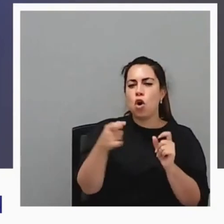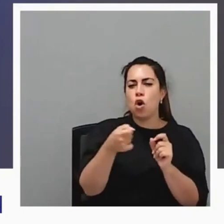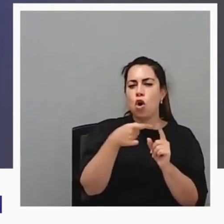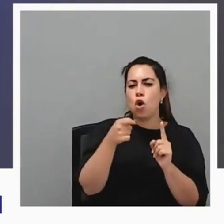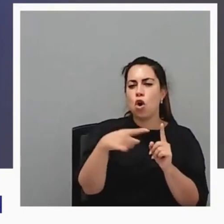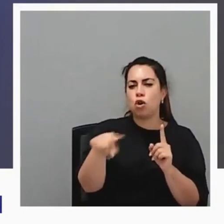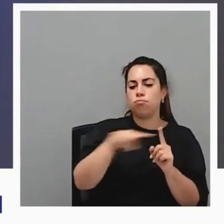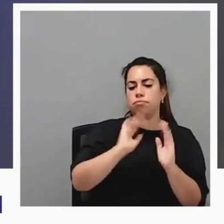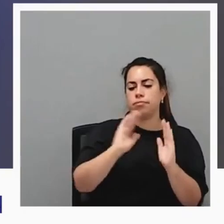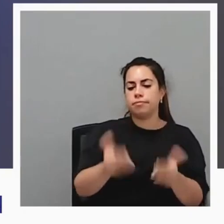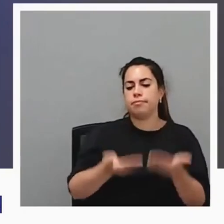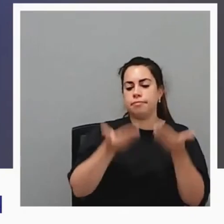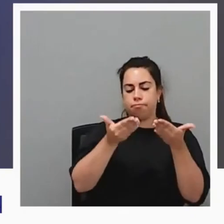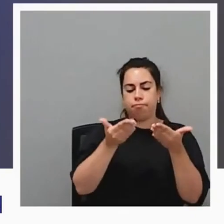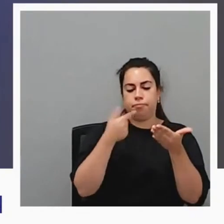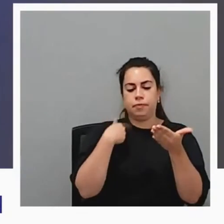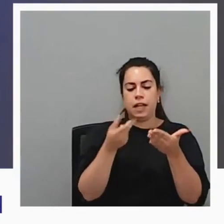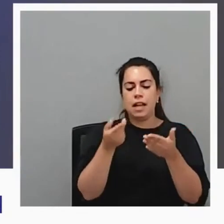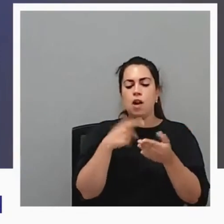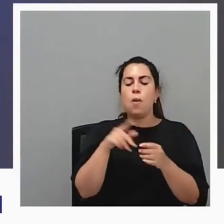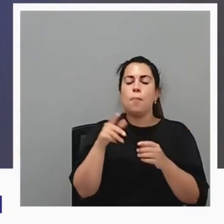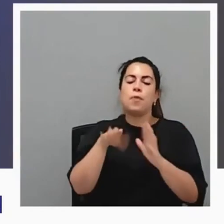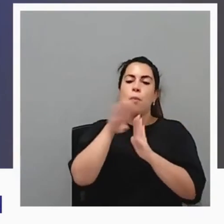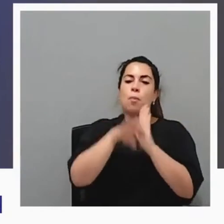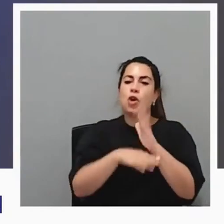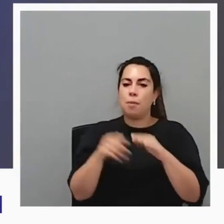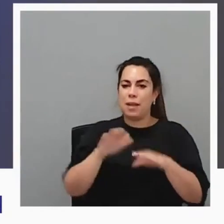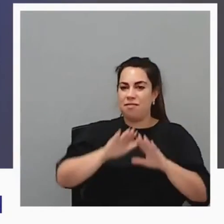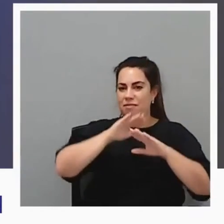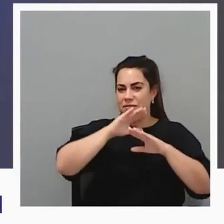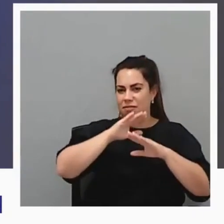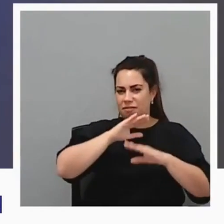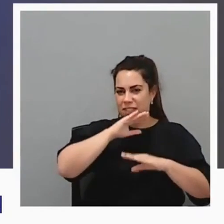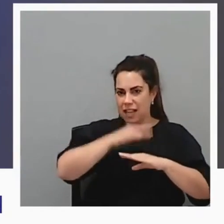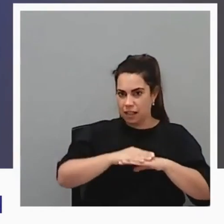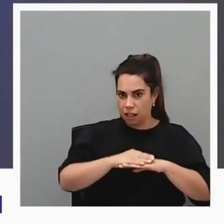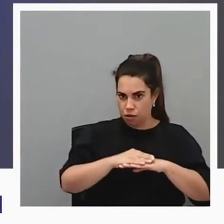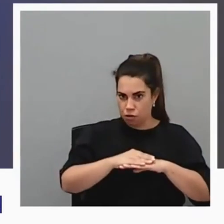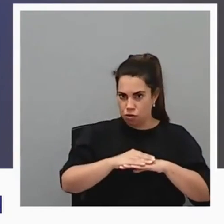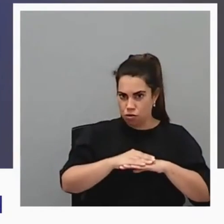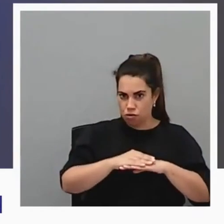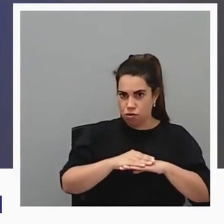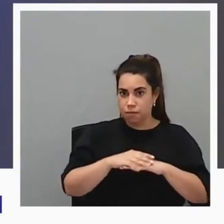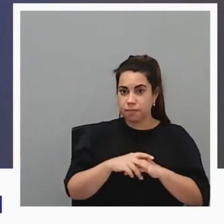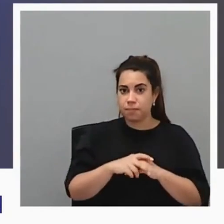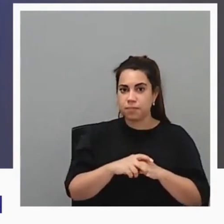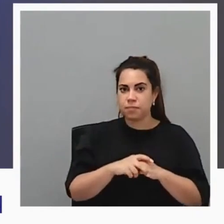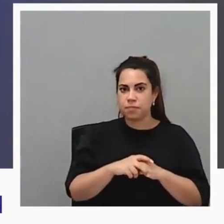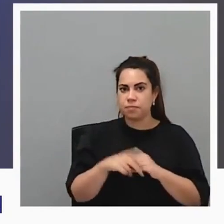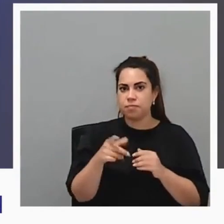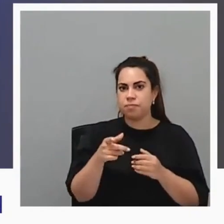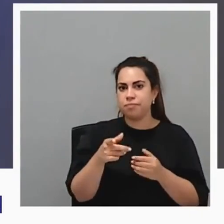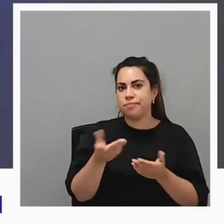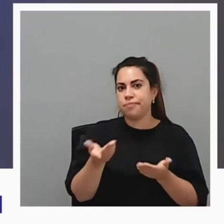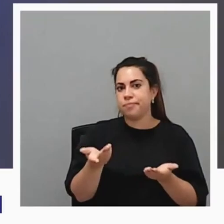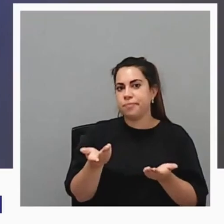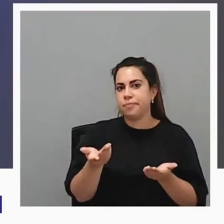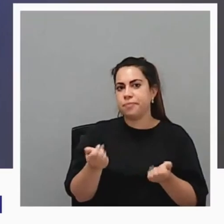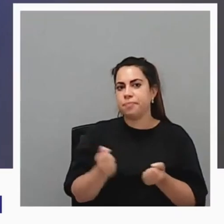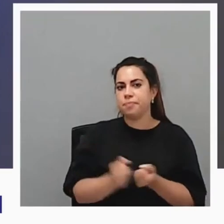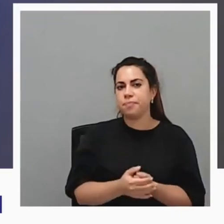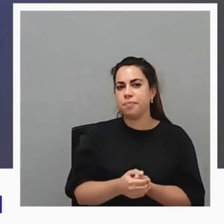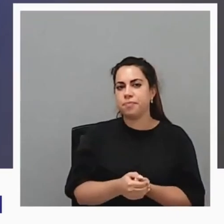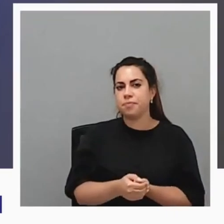SkyTeam Alliance, ¿no? Sobre todo volaba con muchas aerolíneas, pero KLM Air France sobre todo, pues porque tiene base